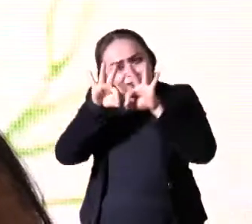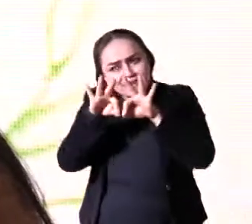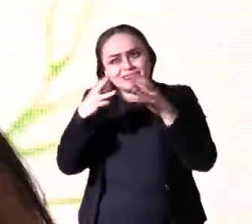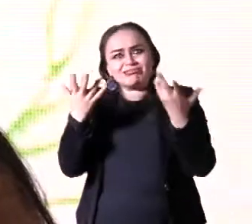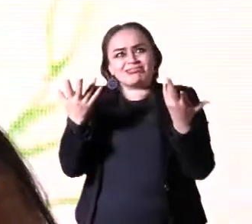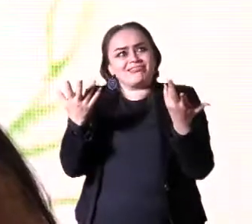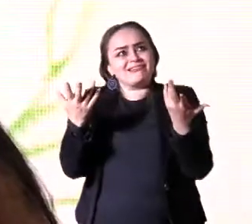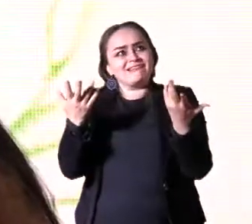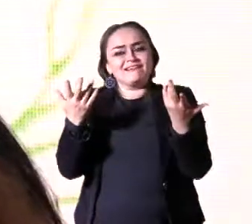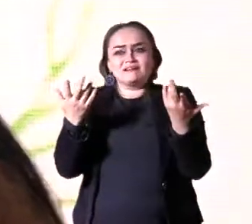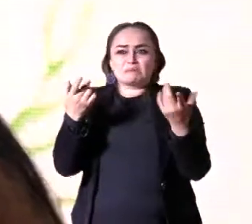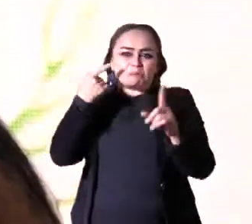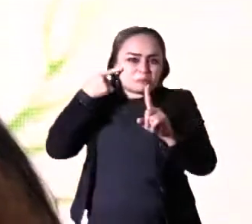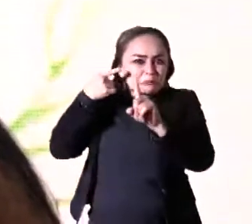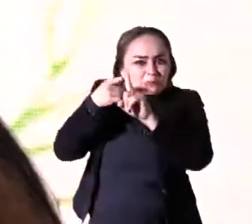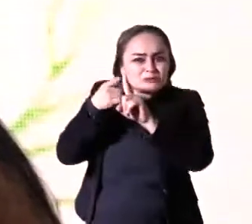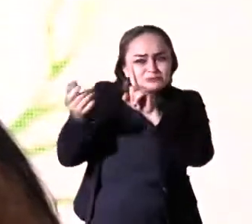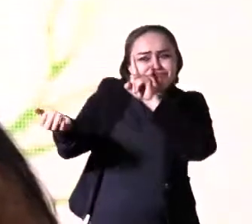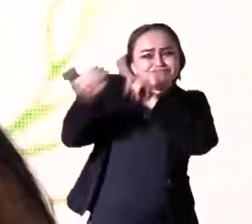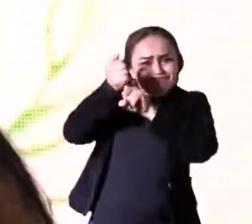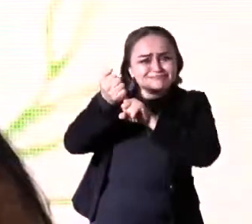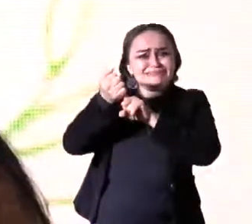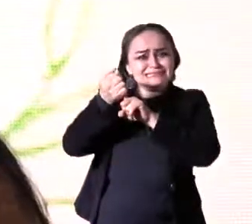con el cual cumplirse